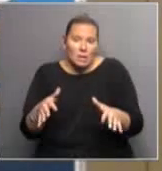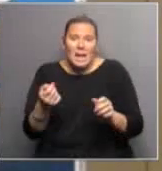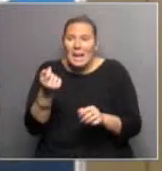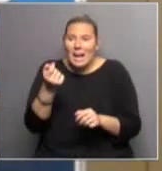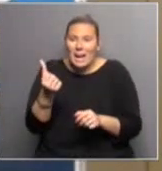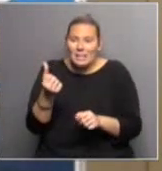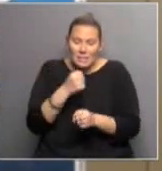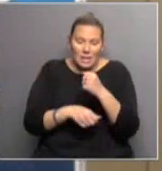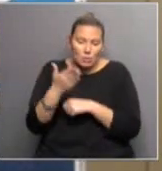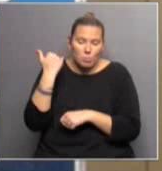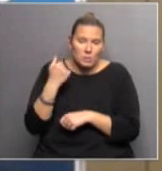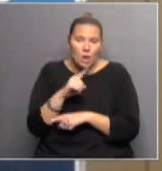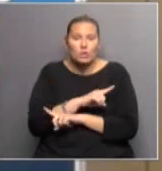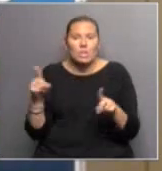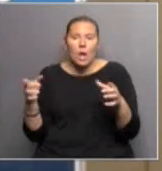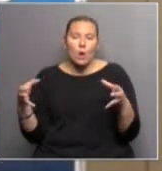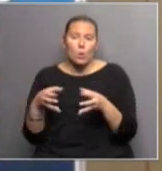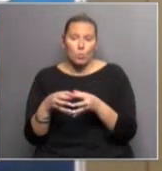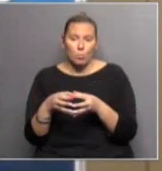casi todo el año pasado sin grupo